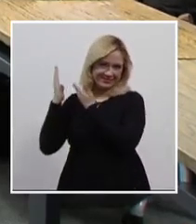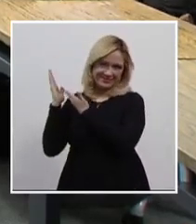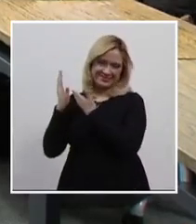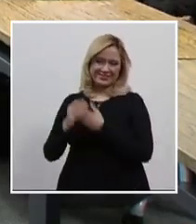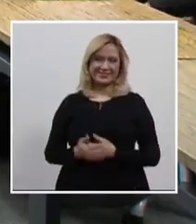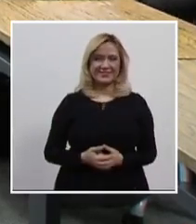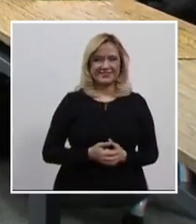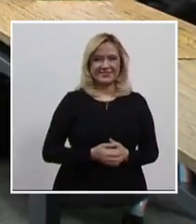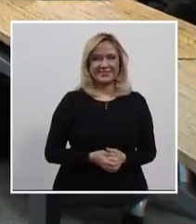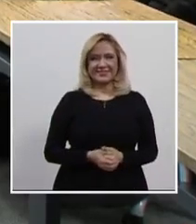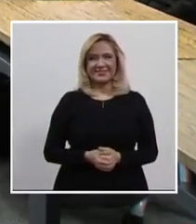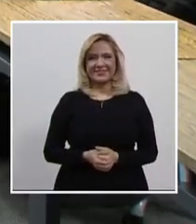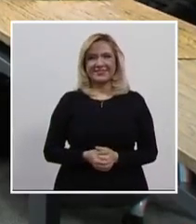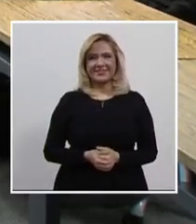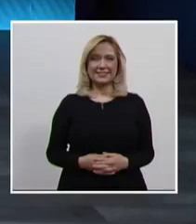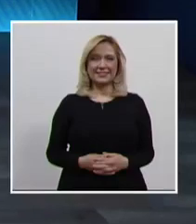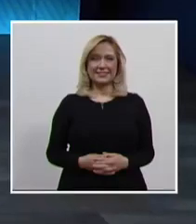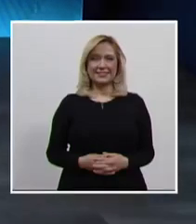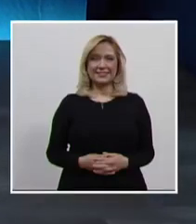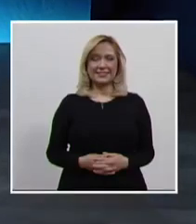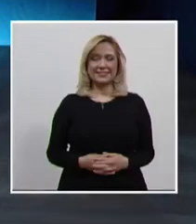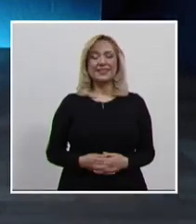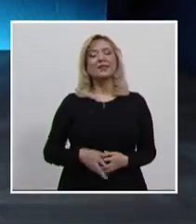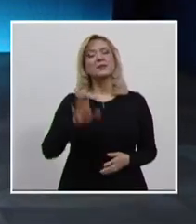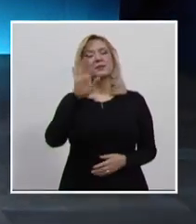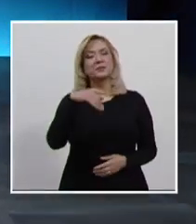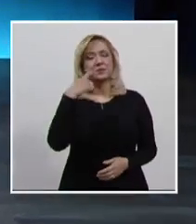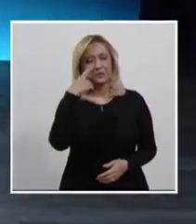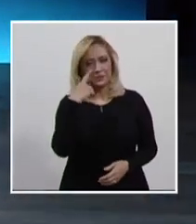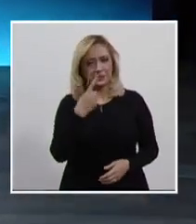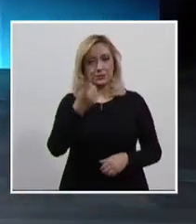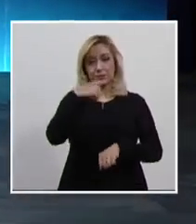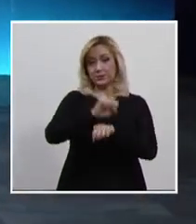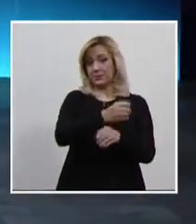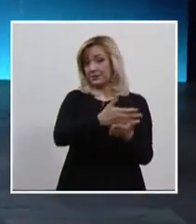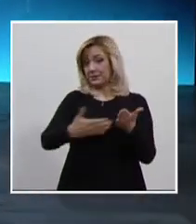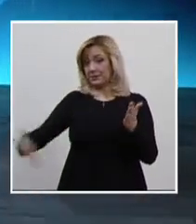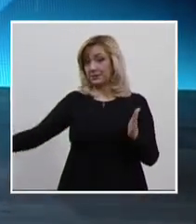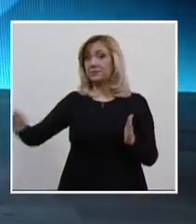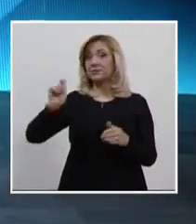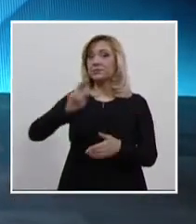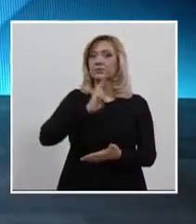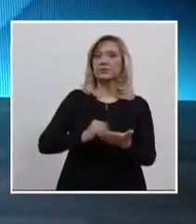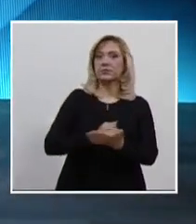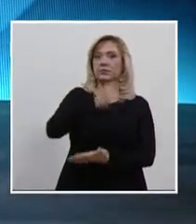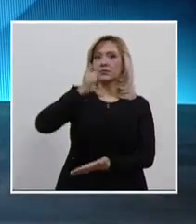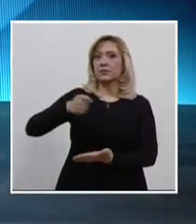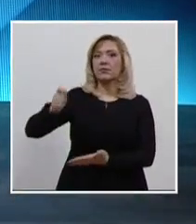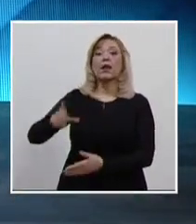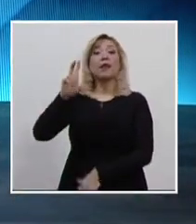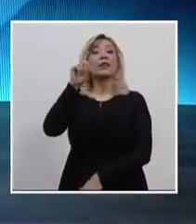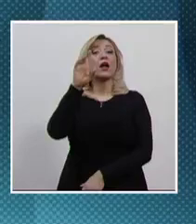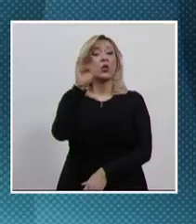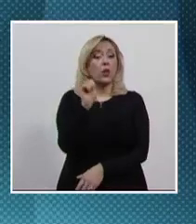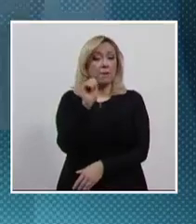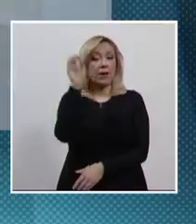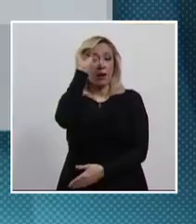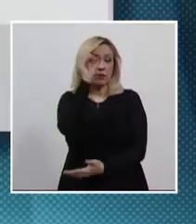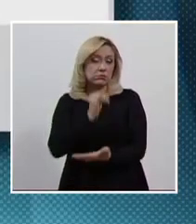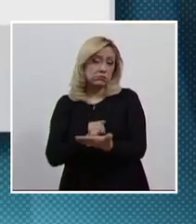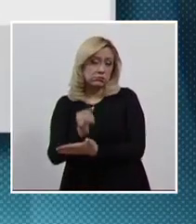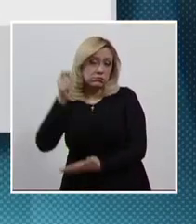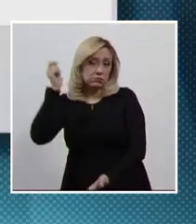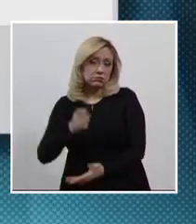Federación, Mario López Peña. Dice que en la edición del Semanario Judicial de esta semana se publicaron 39 criterios de